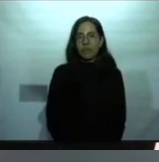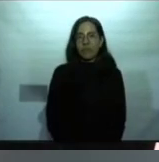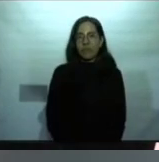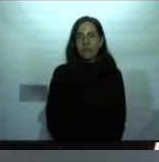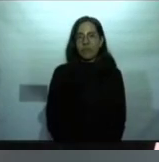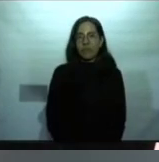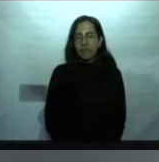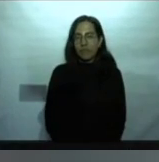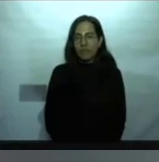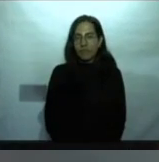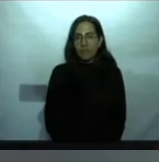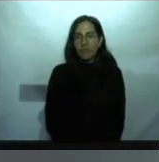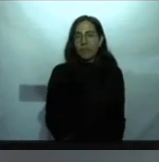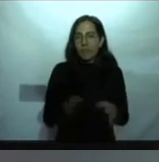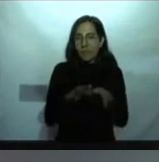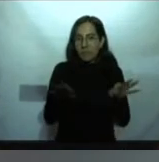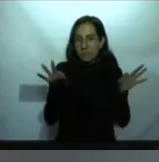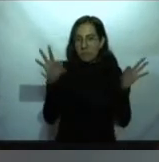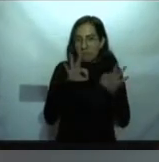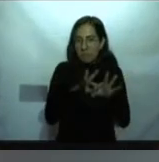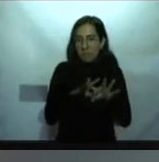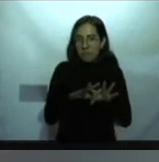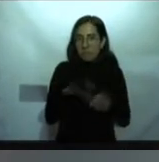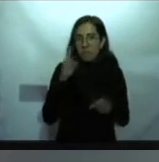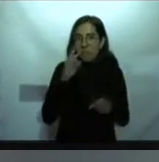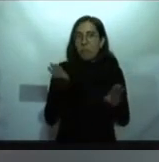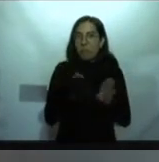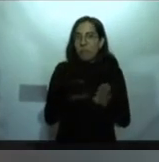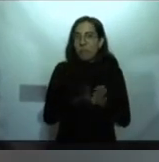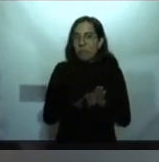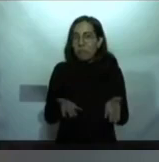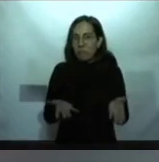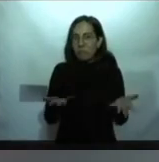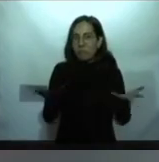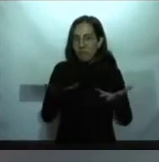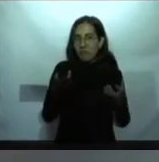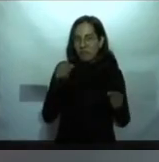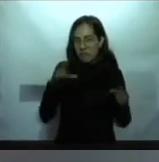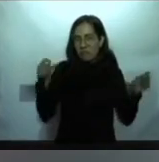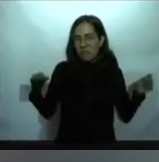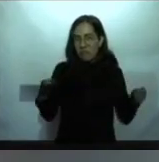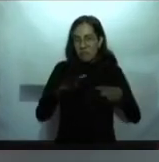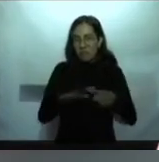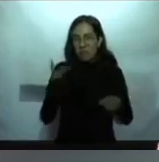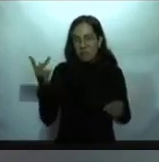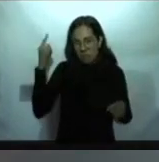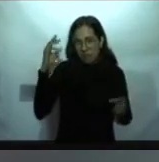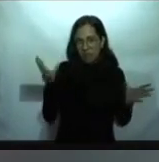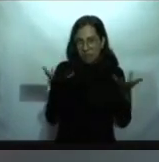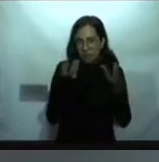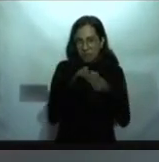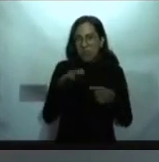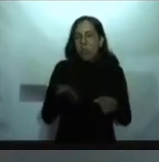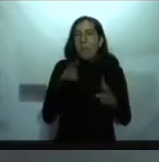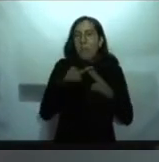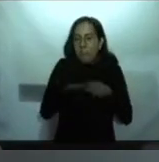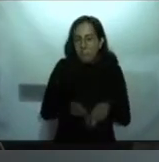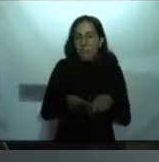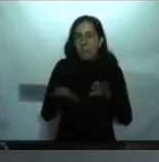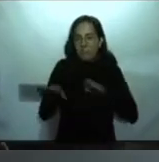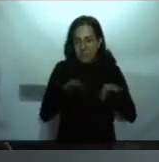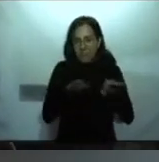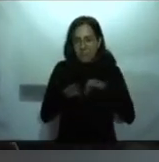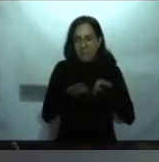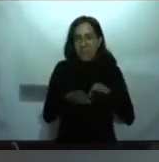Agua, atender el tema de los residuos sólidos, el puerto de Salina Cruz, que se va a desarrollar, y